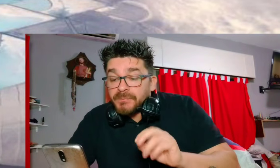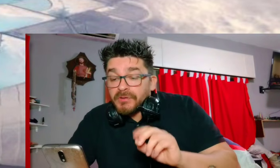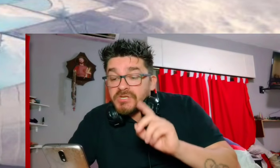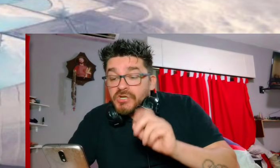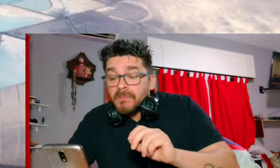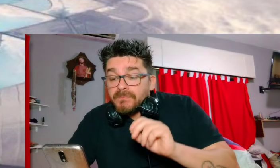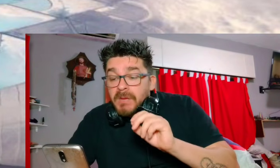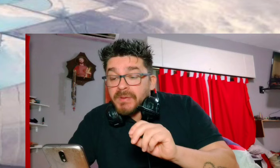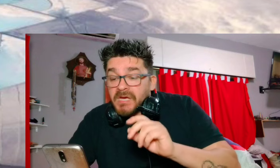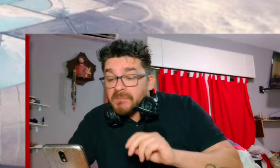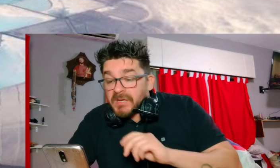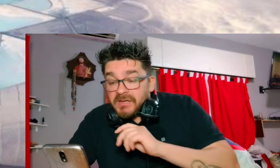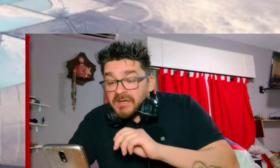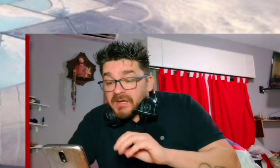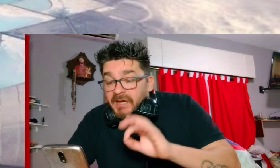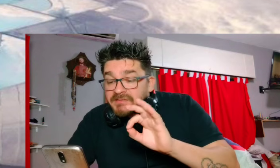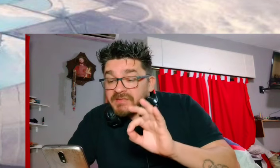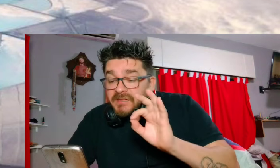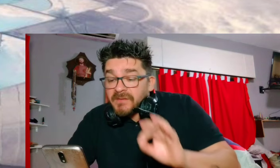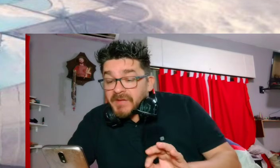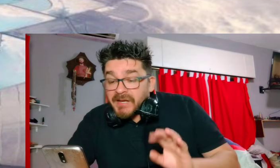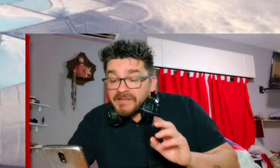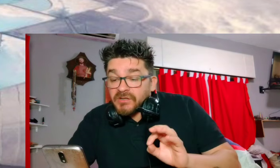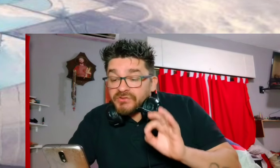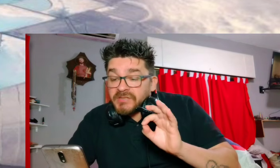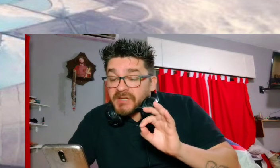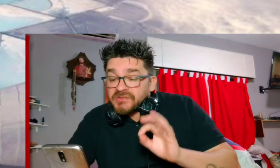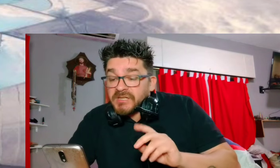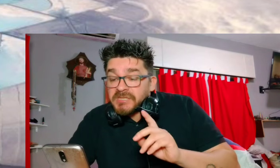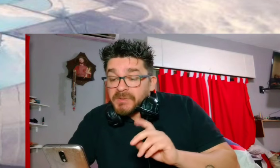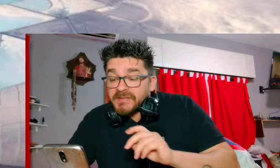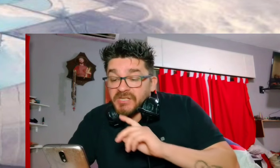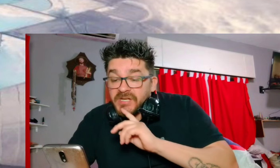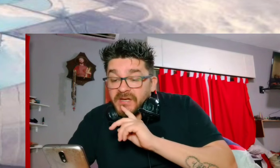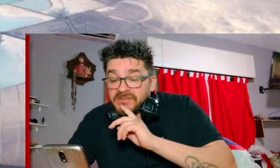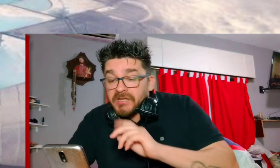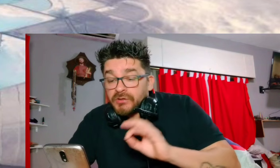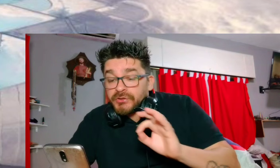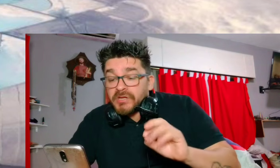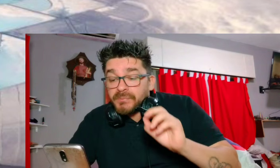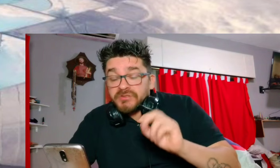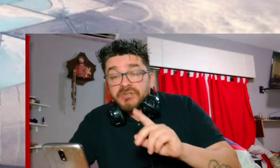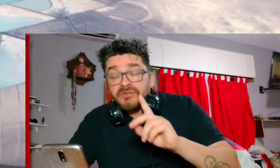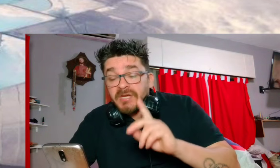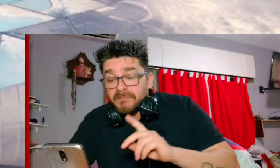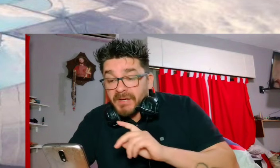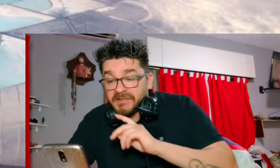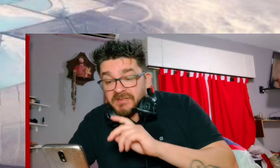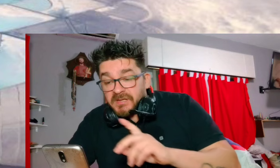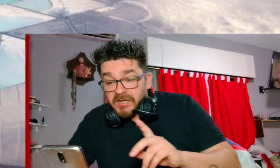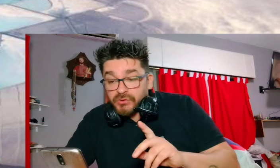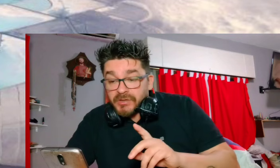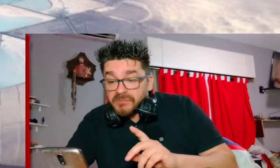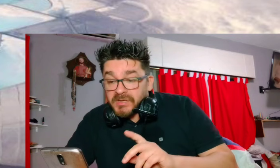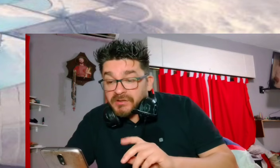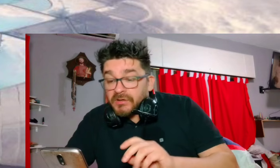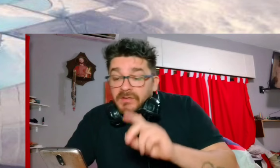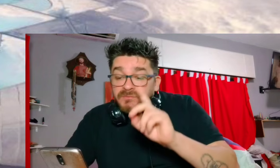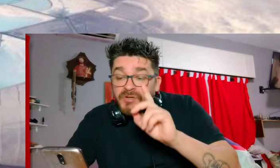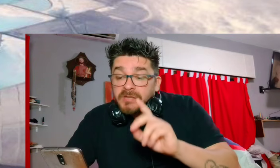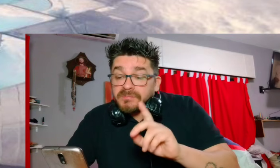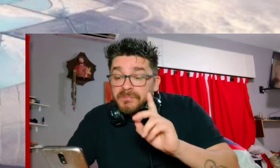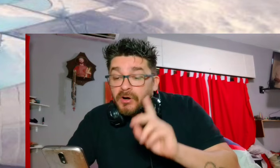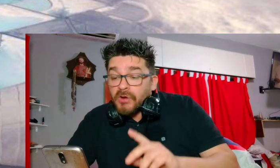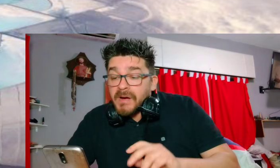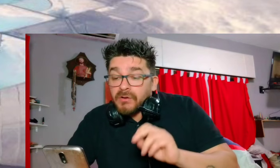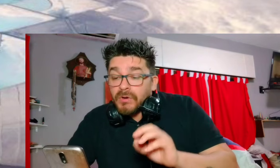3,415 partes por millón ppm. Excede las concentraciones típicas halladas en otros depósitos del país. Escucharon bien, ¿no?